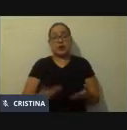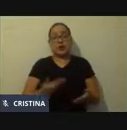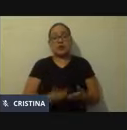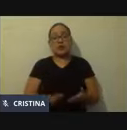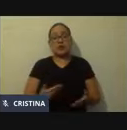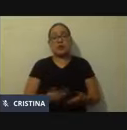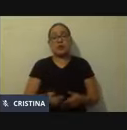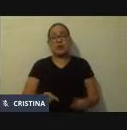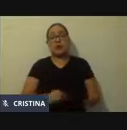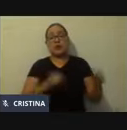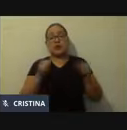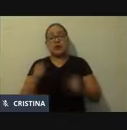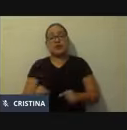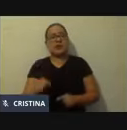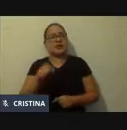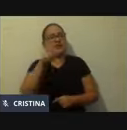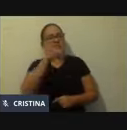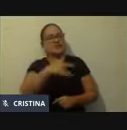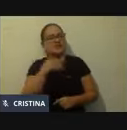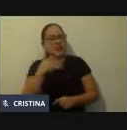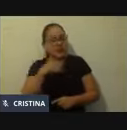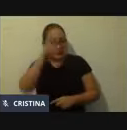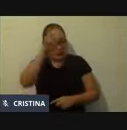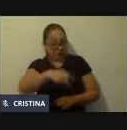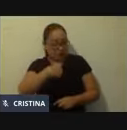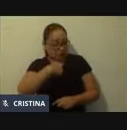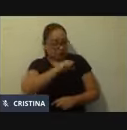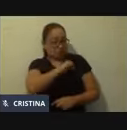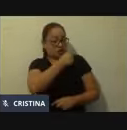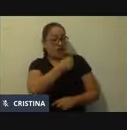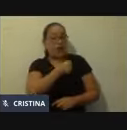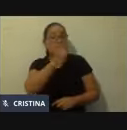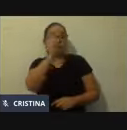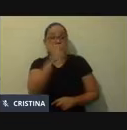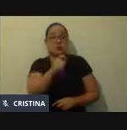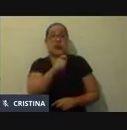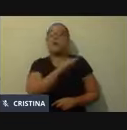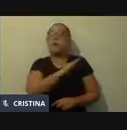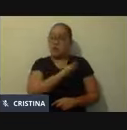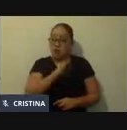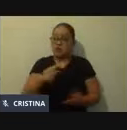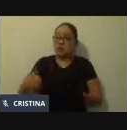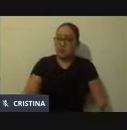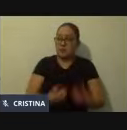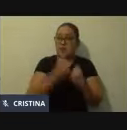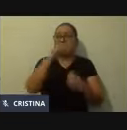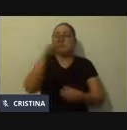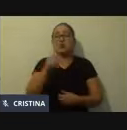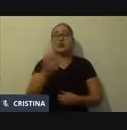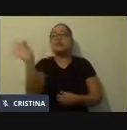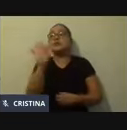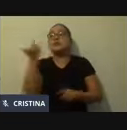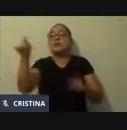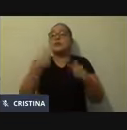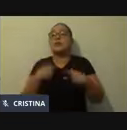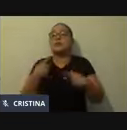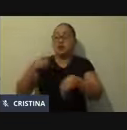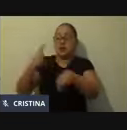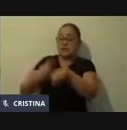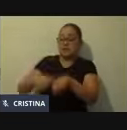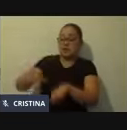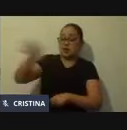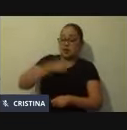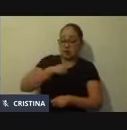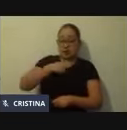de estar sanos es de vida o muerte. El tema de que alguien te contagie es de vida o muerte. Y eso,